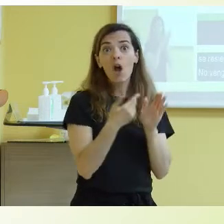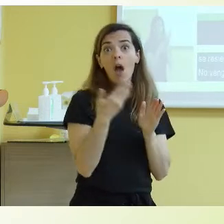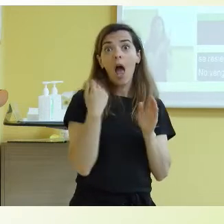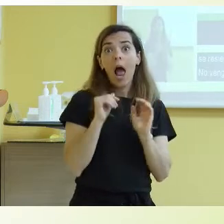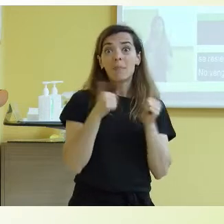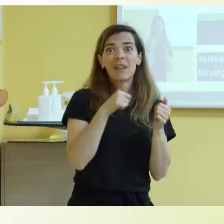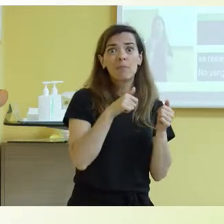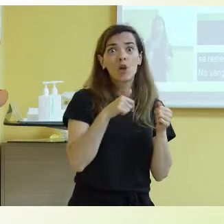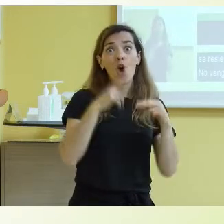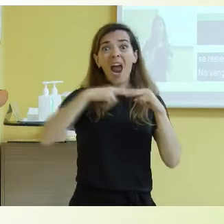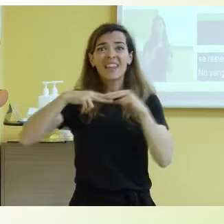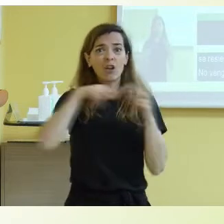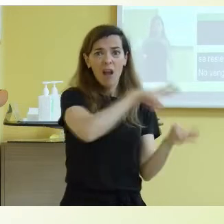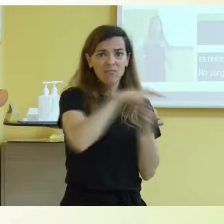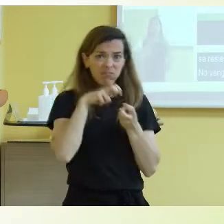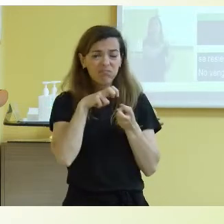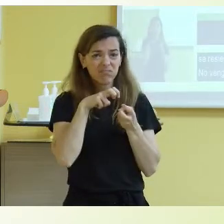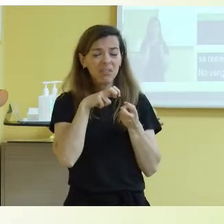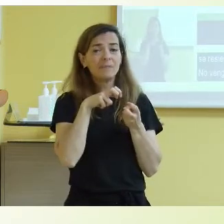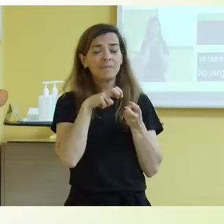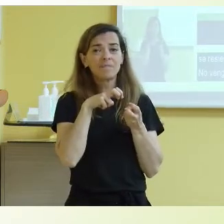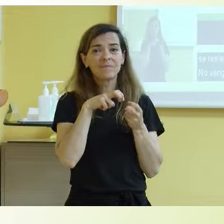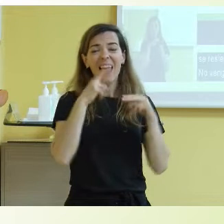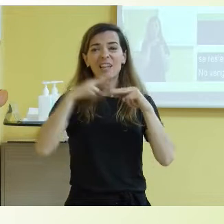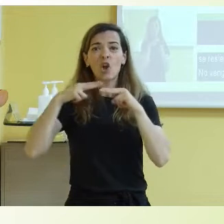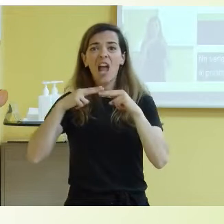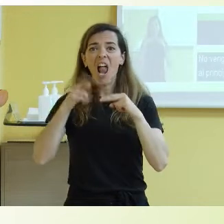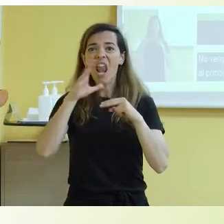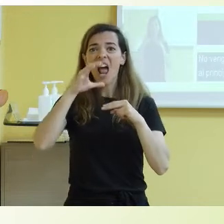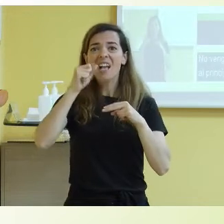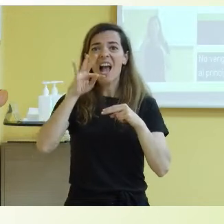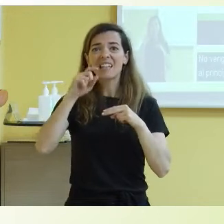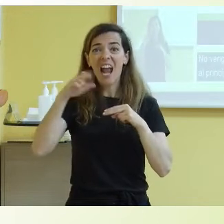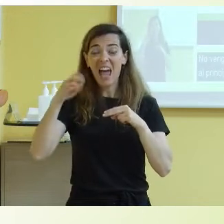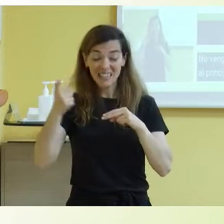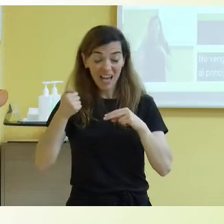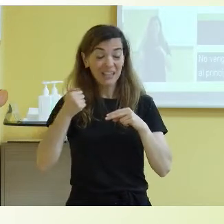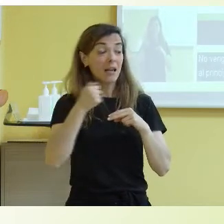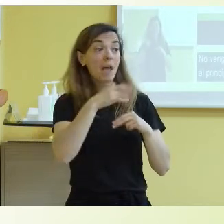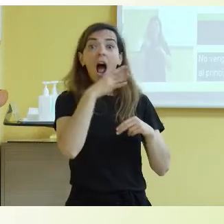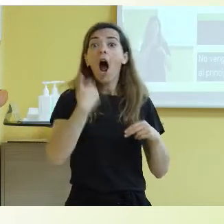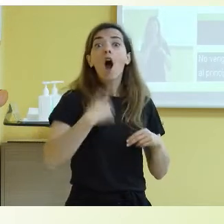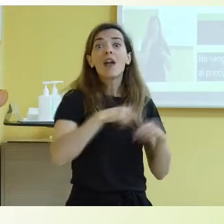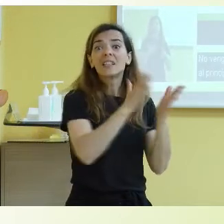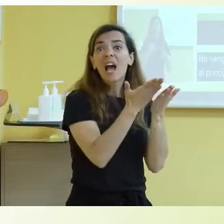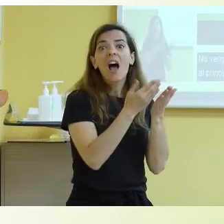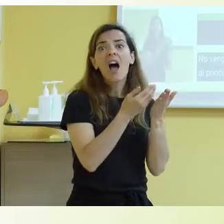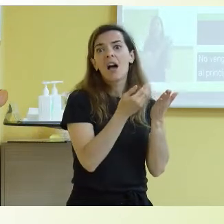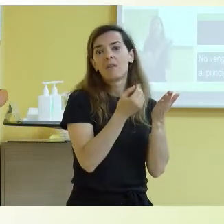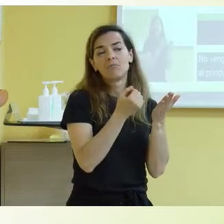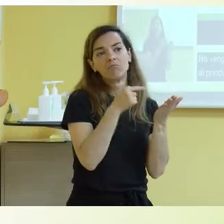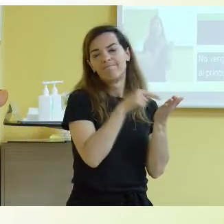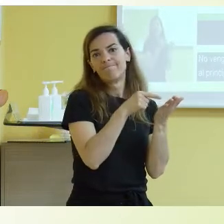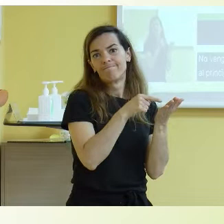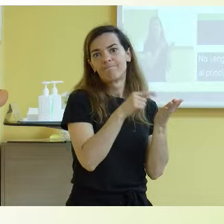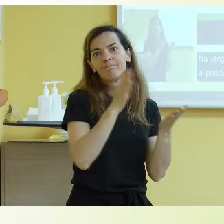parte de la editorial que lo sacaba, que era la editorial Catarata, pero ahora ya como es un libro que pertenece al copyright al Instituto Salud Carlos III, lo